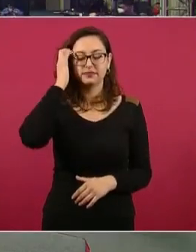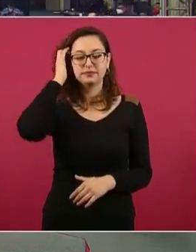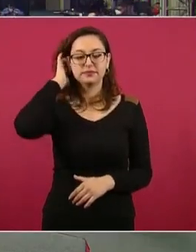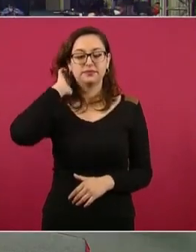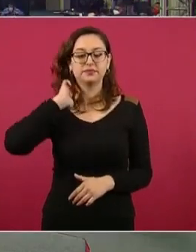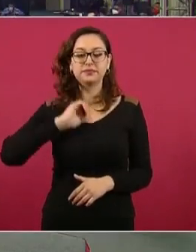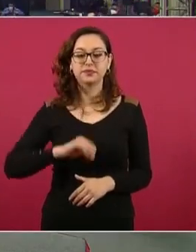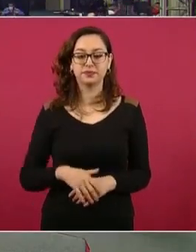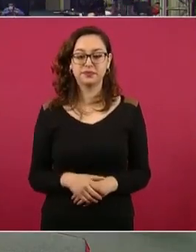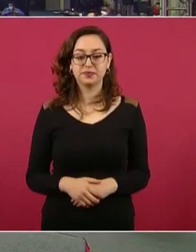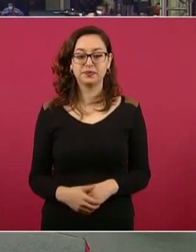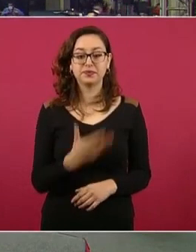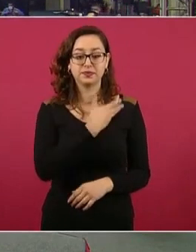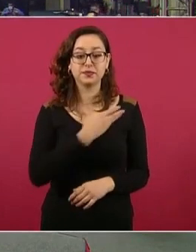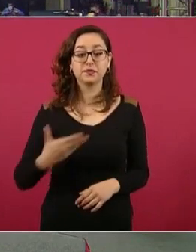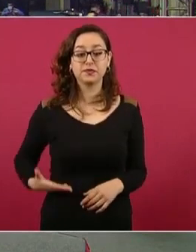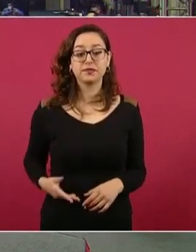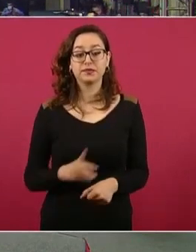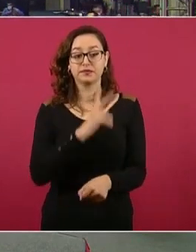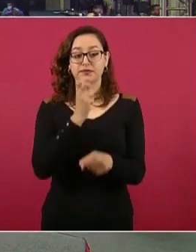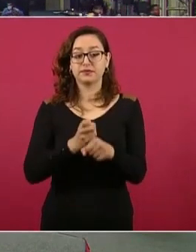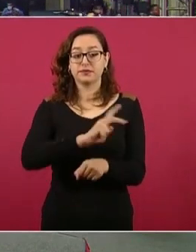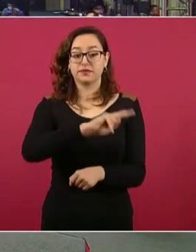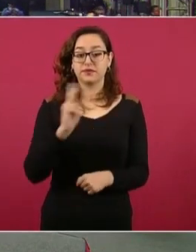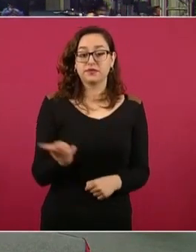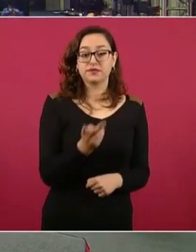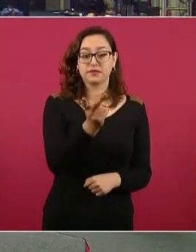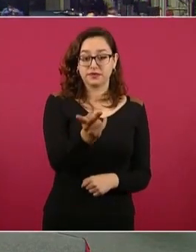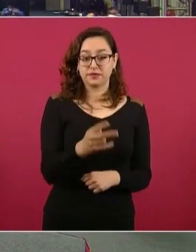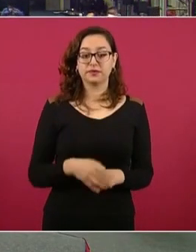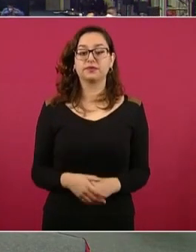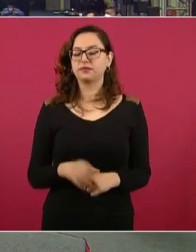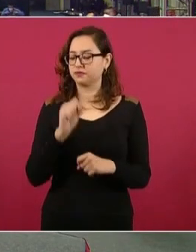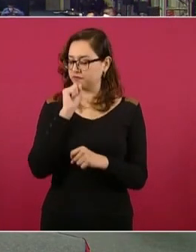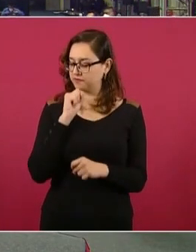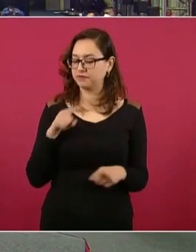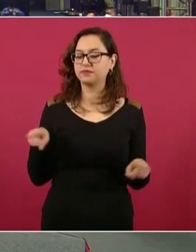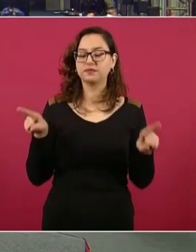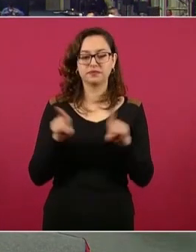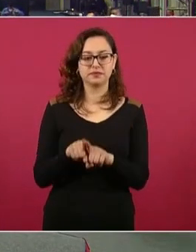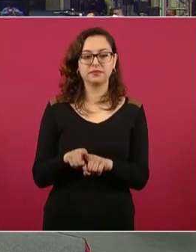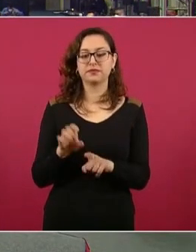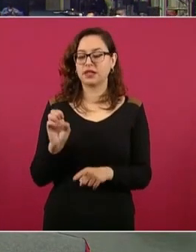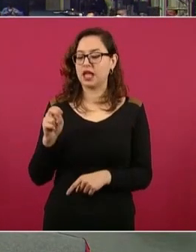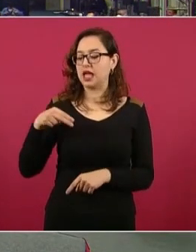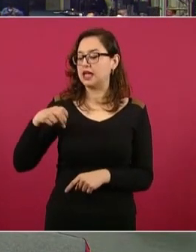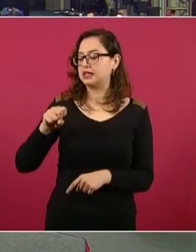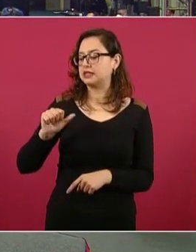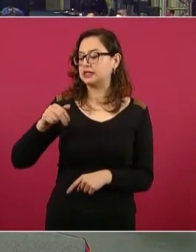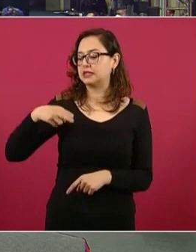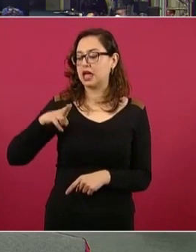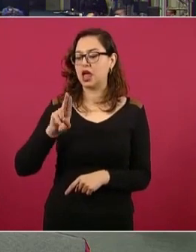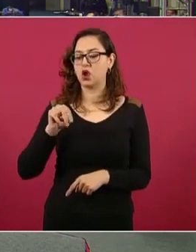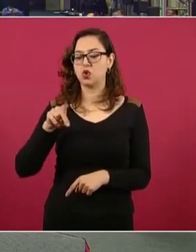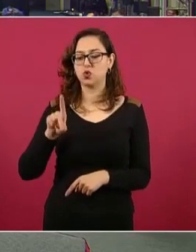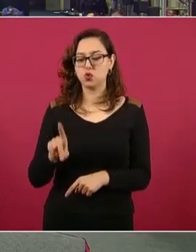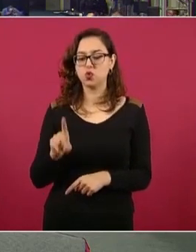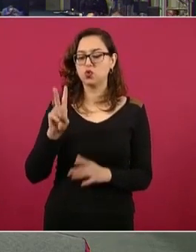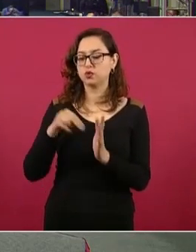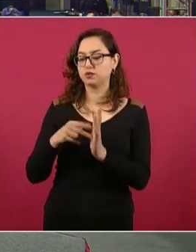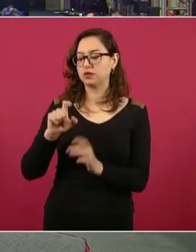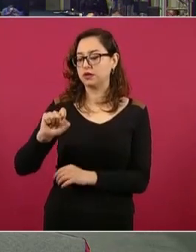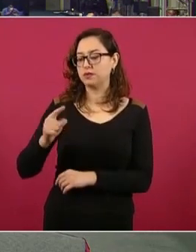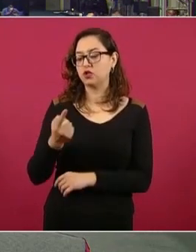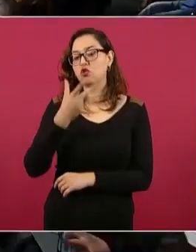segunda pregunta, aquí, igual en esta encuesta nacional de salud y nutrición en Salud 2021, el doctor